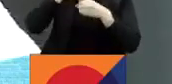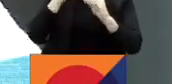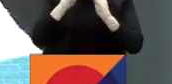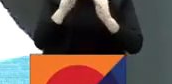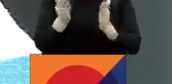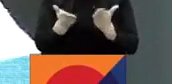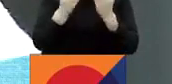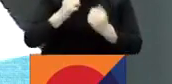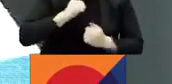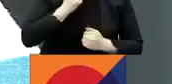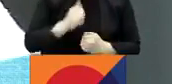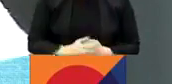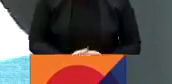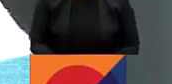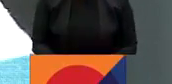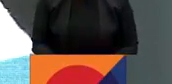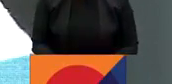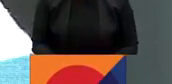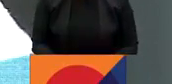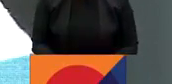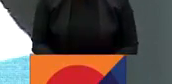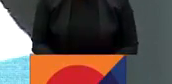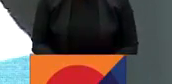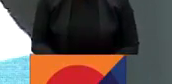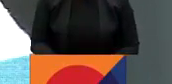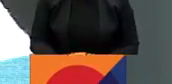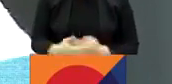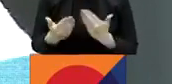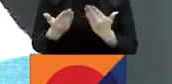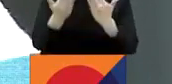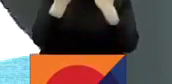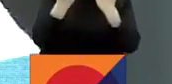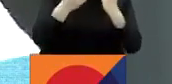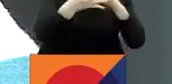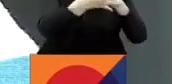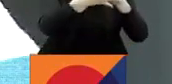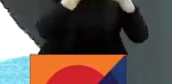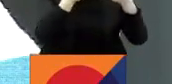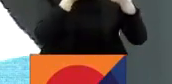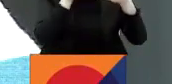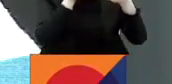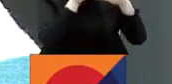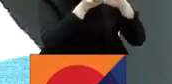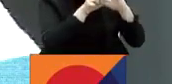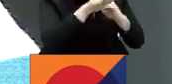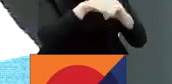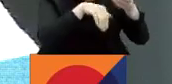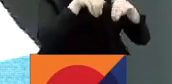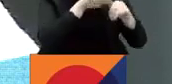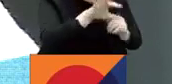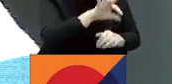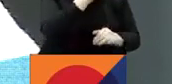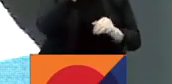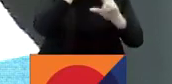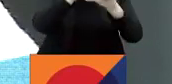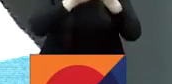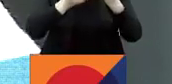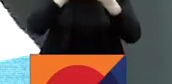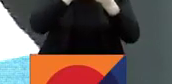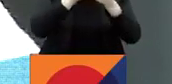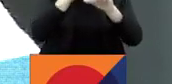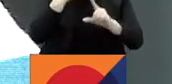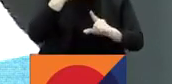Y encontramos un valioso documento visual en los archivos de Señal Memoria. Es un video poco conocido, donde él se